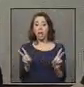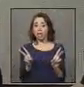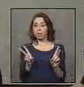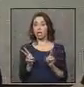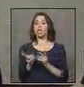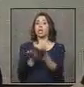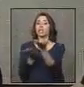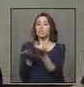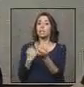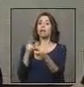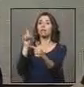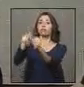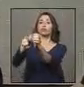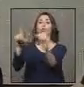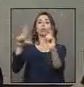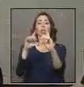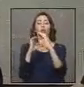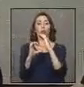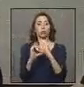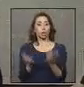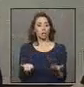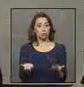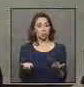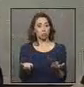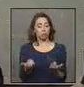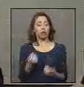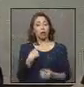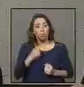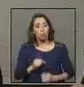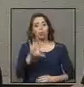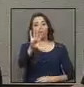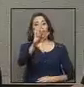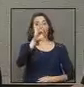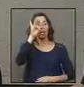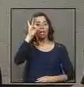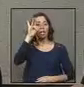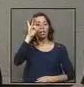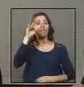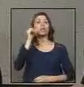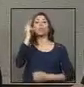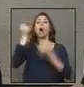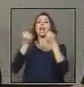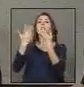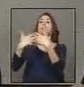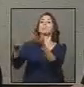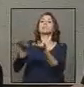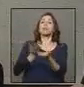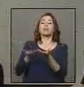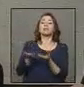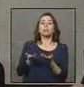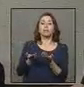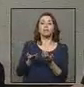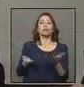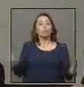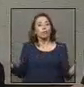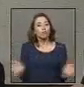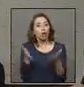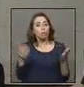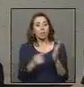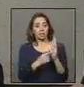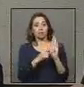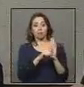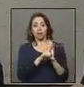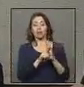servicios de telecomunicaciones a que puedan elegir a su proveedor fomentando la competencia